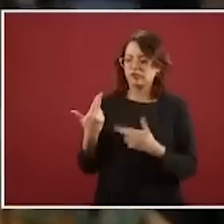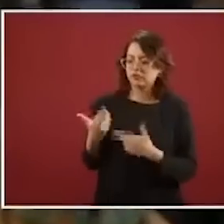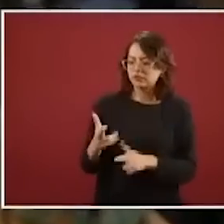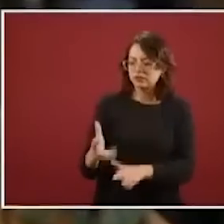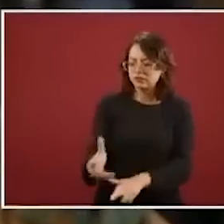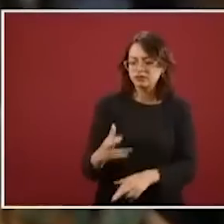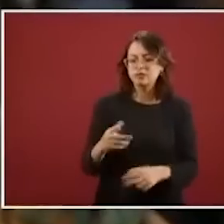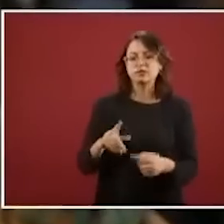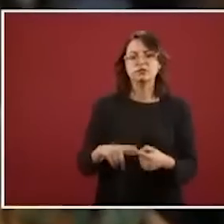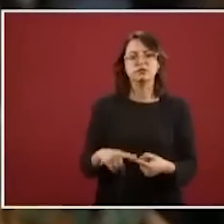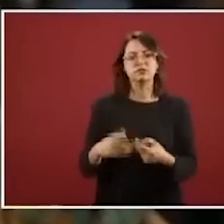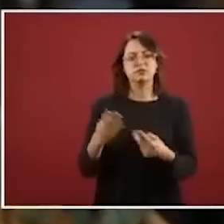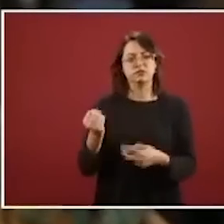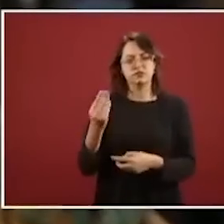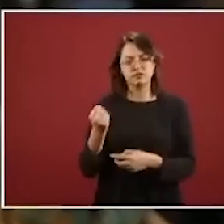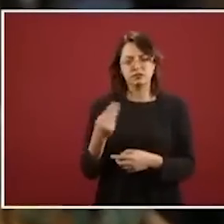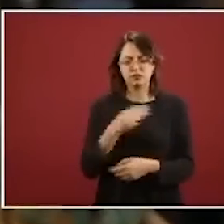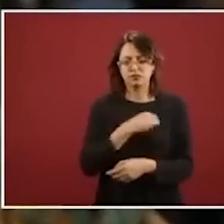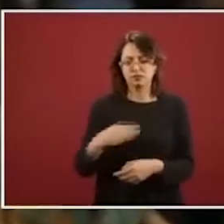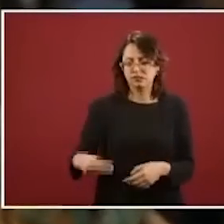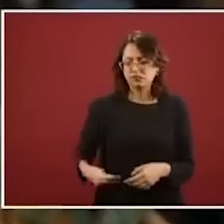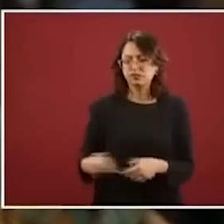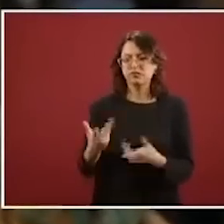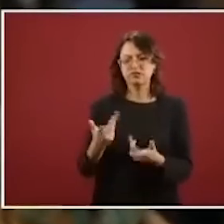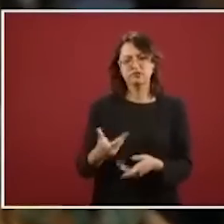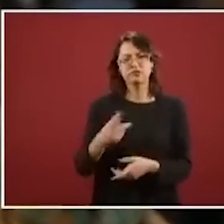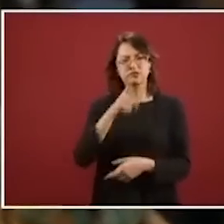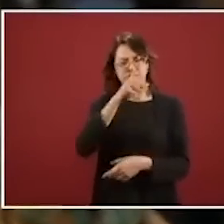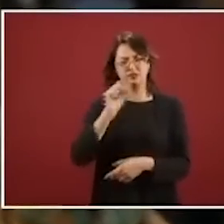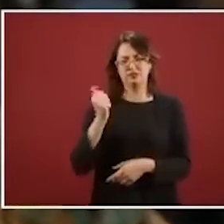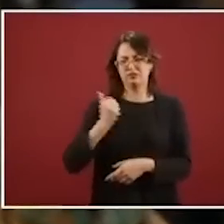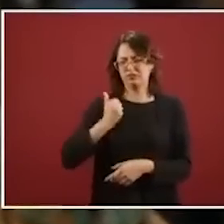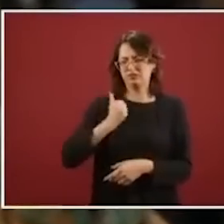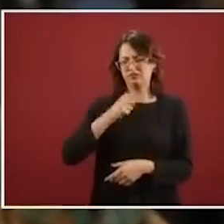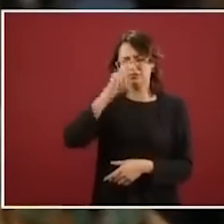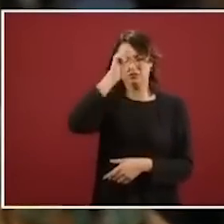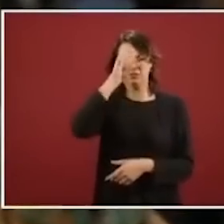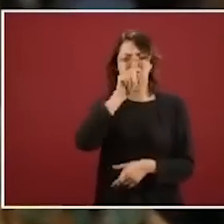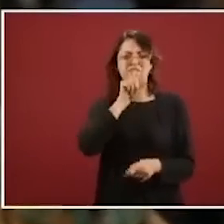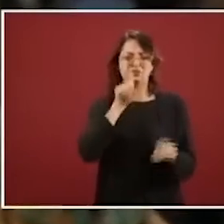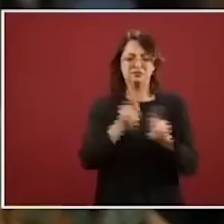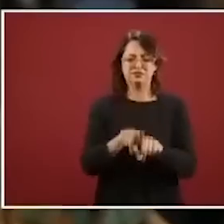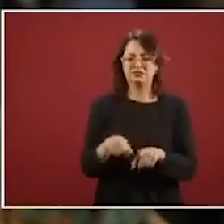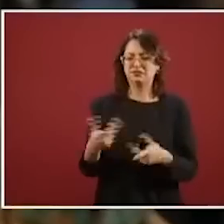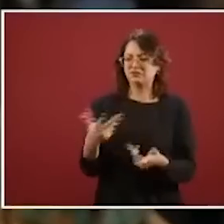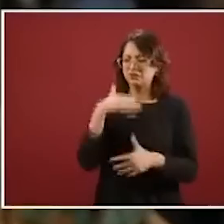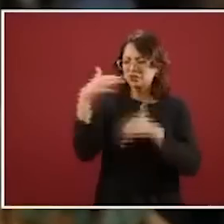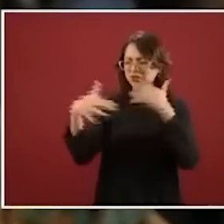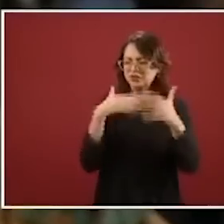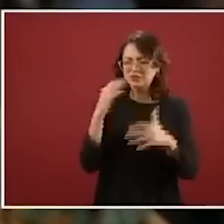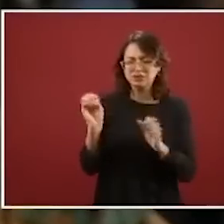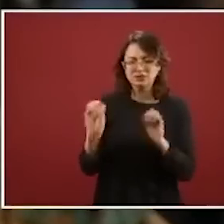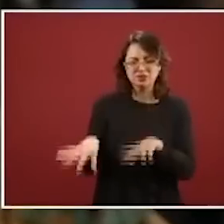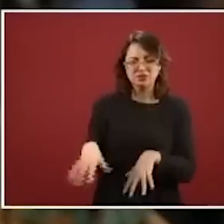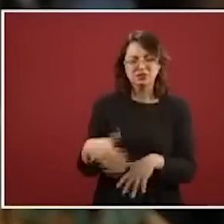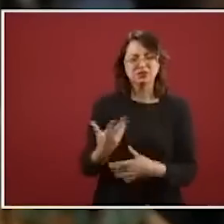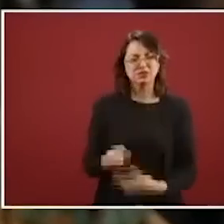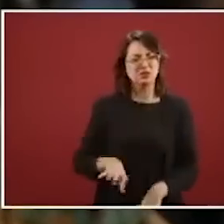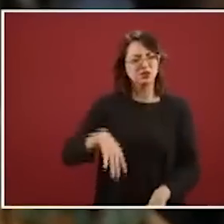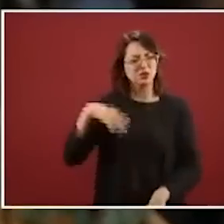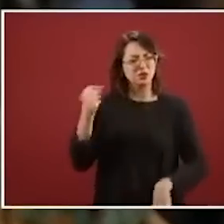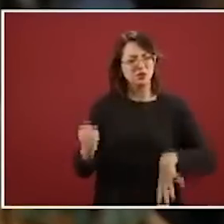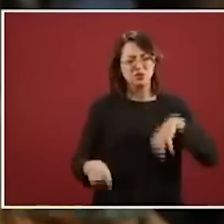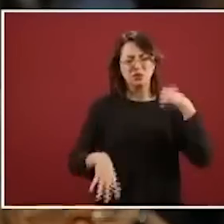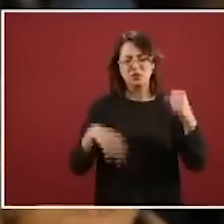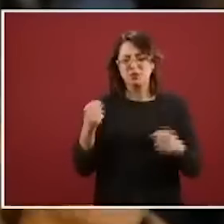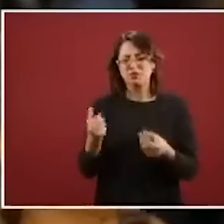9 municipios, y además la minería canadiense también ha derramado sustancias tóxicas en nuestro estado y además ha abusado